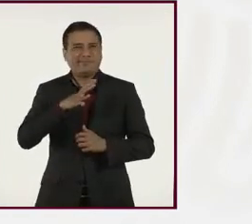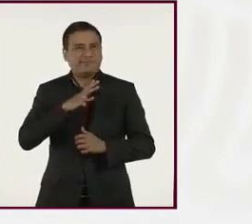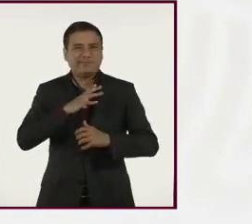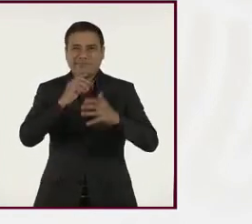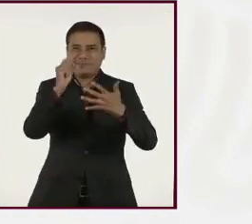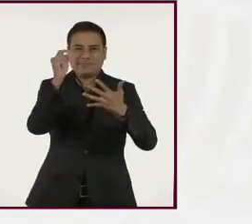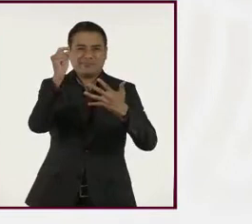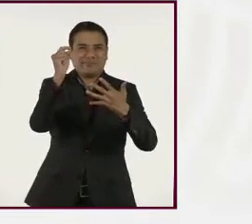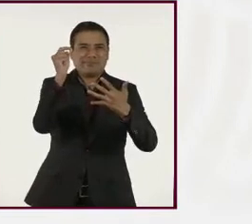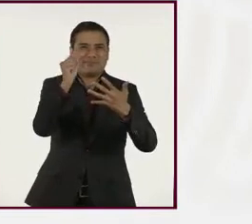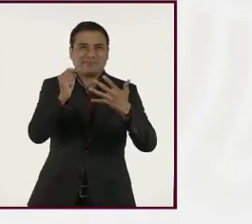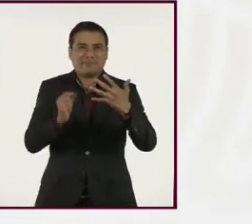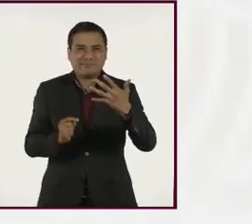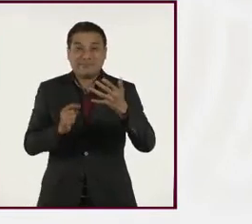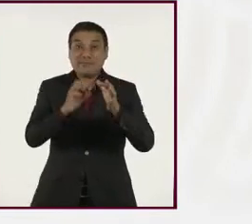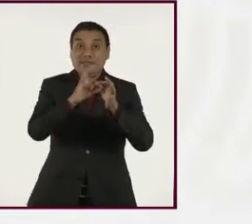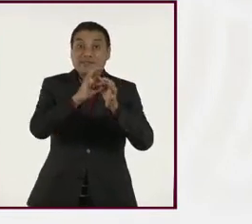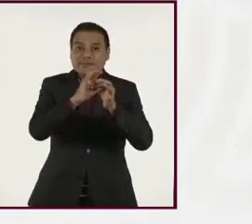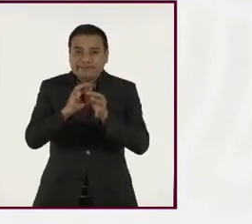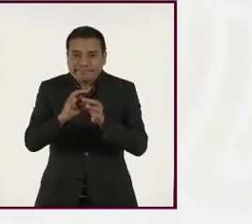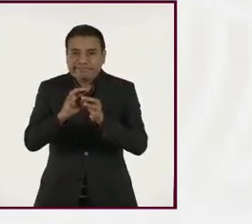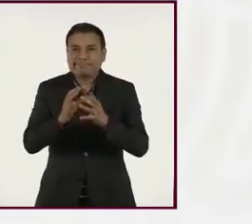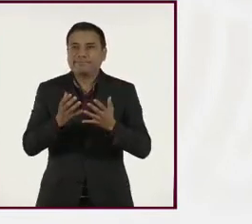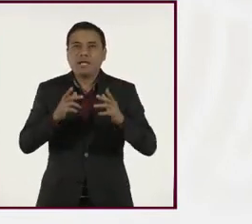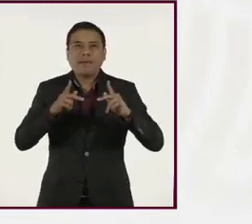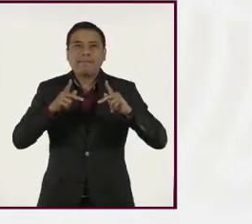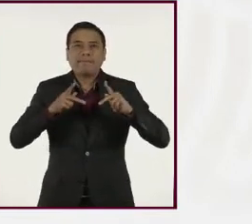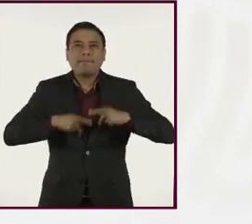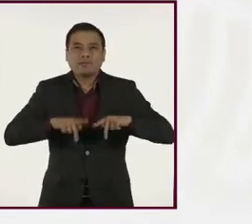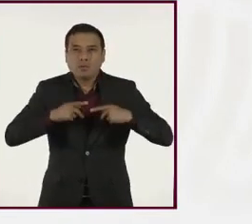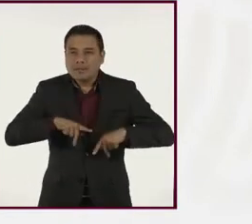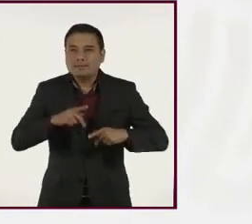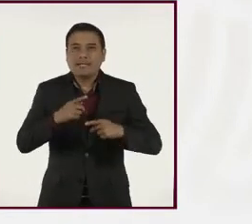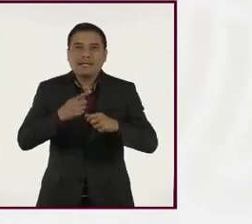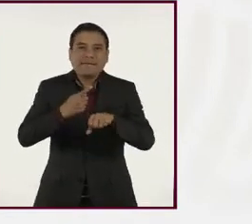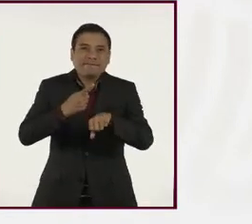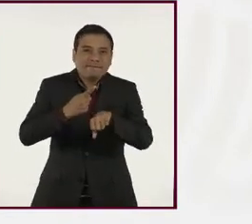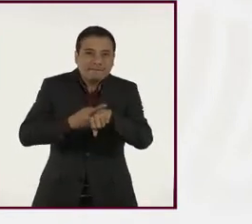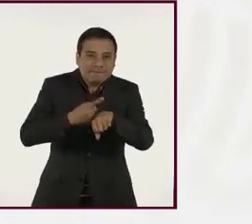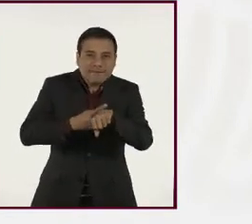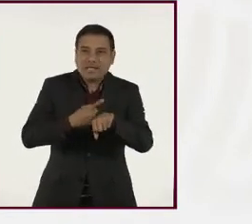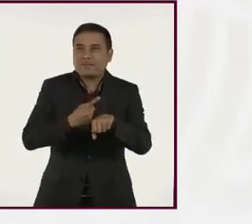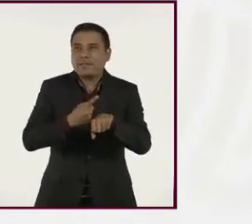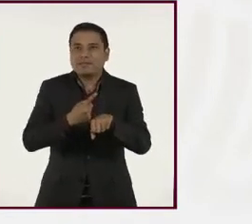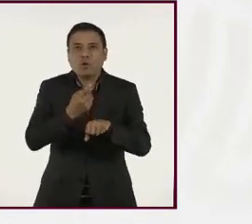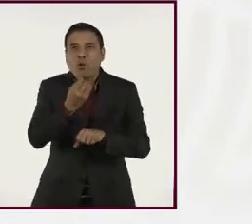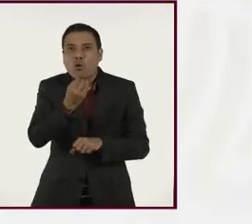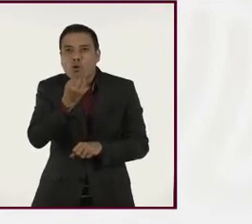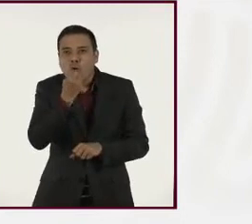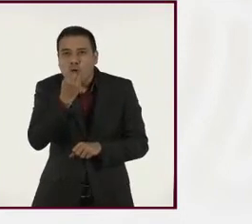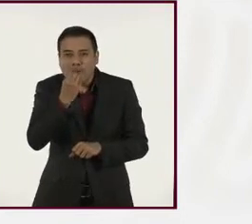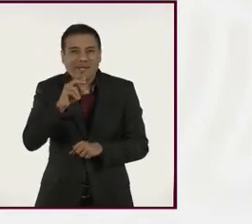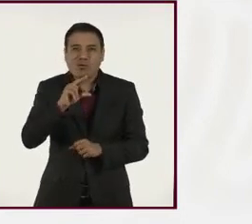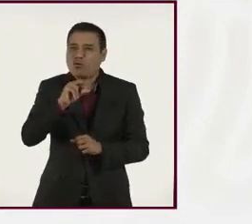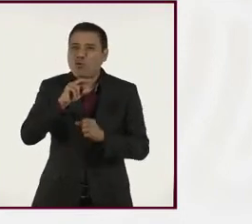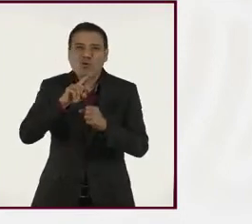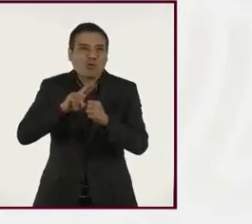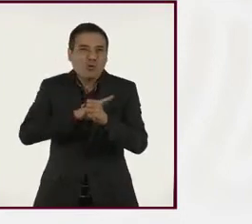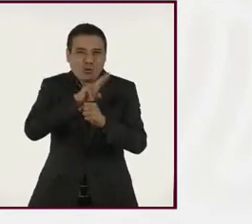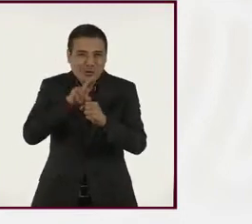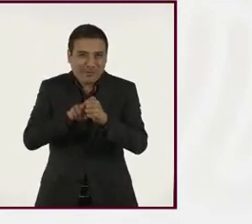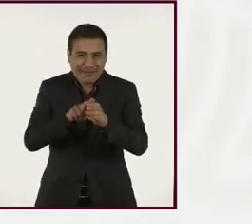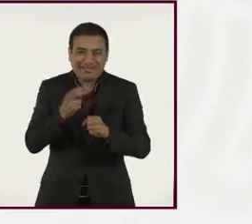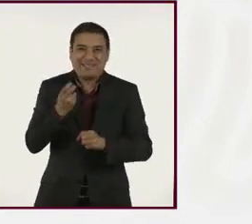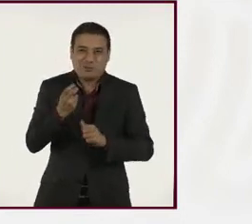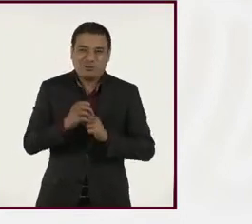asociados con un comportamiento anormal, patológico, podríamos decirlo enfermizo, en relación a los alimentos y donde puede